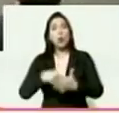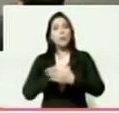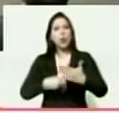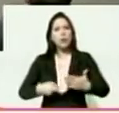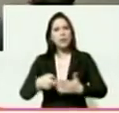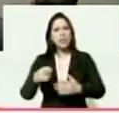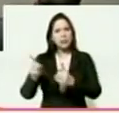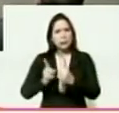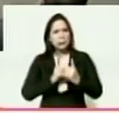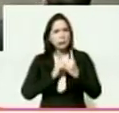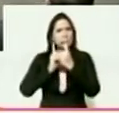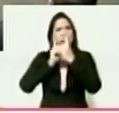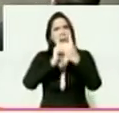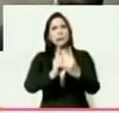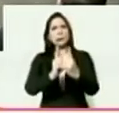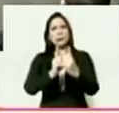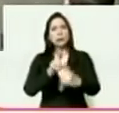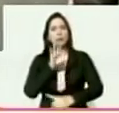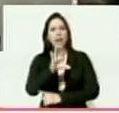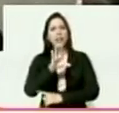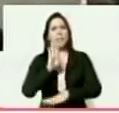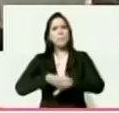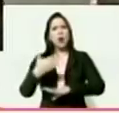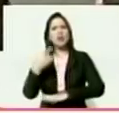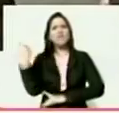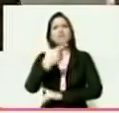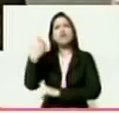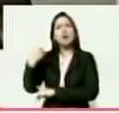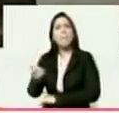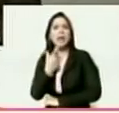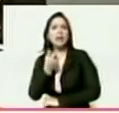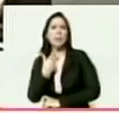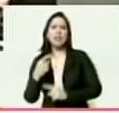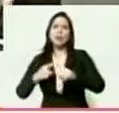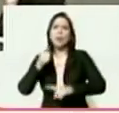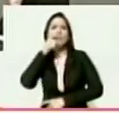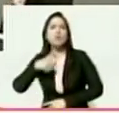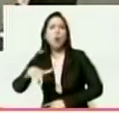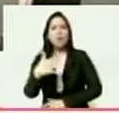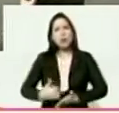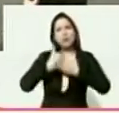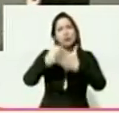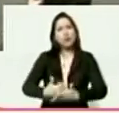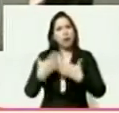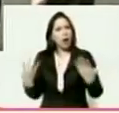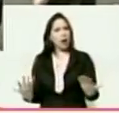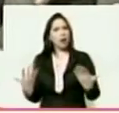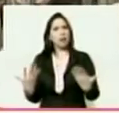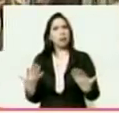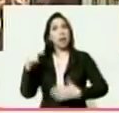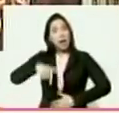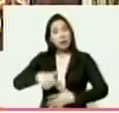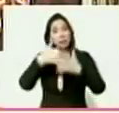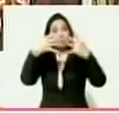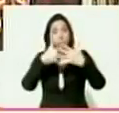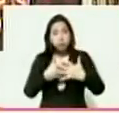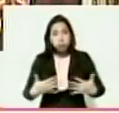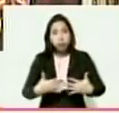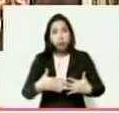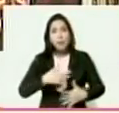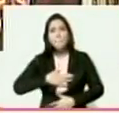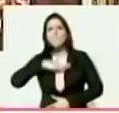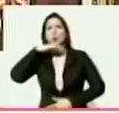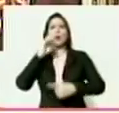perseguirlo, perseguir a un país porque va a buscar medicamentos para su población. Aquí en el documento hay